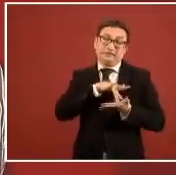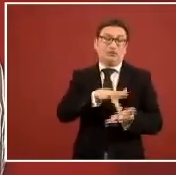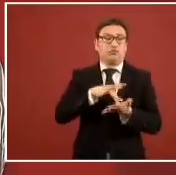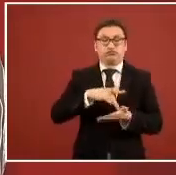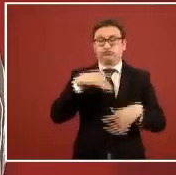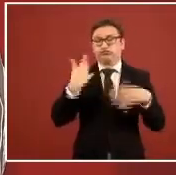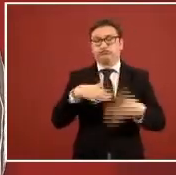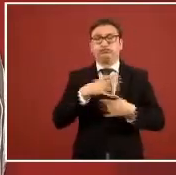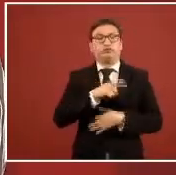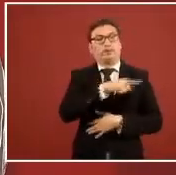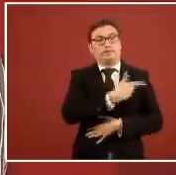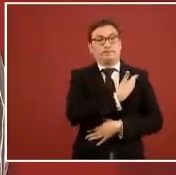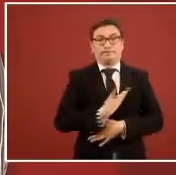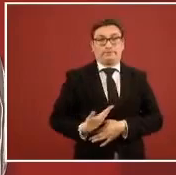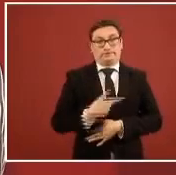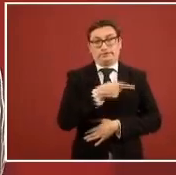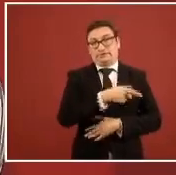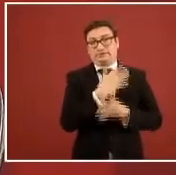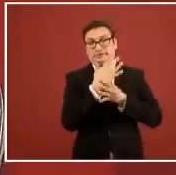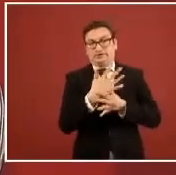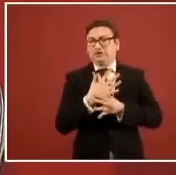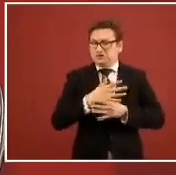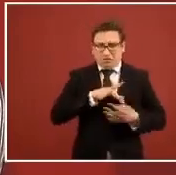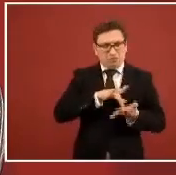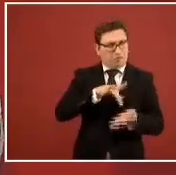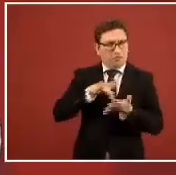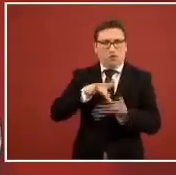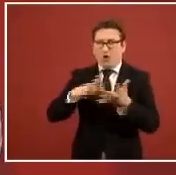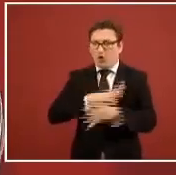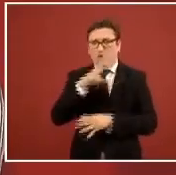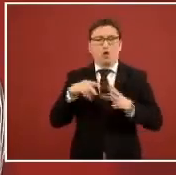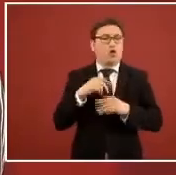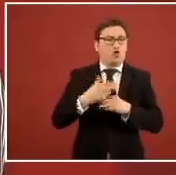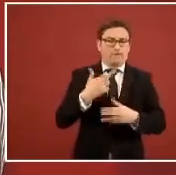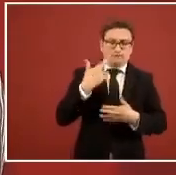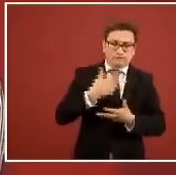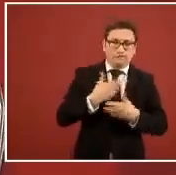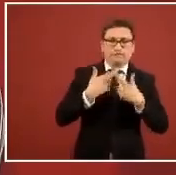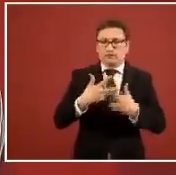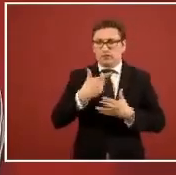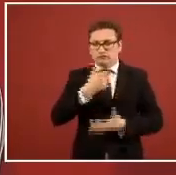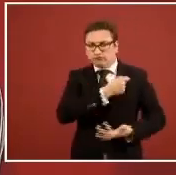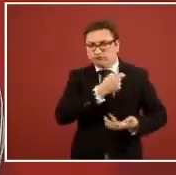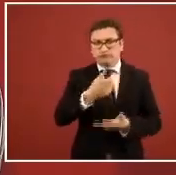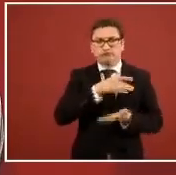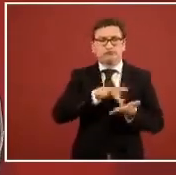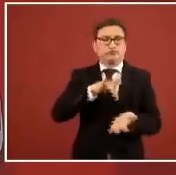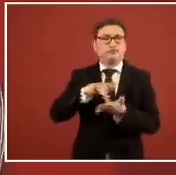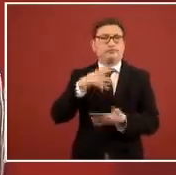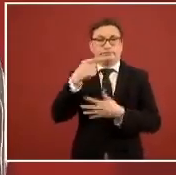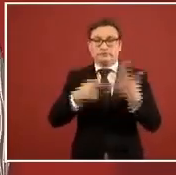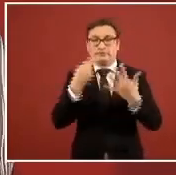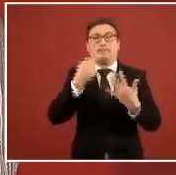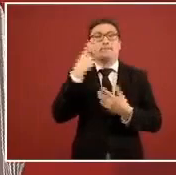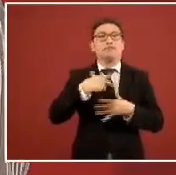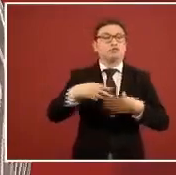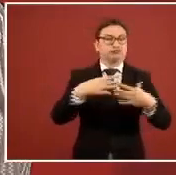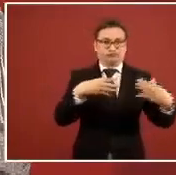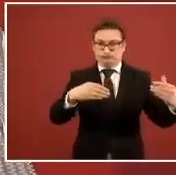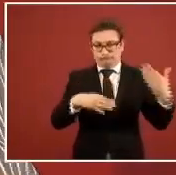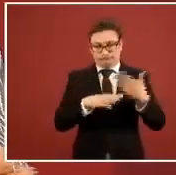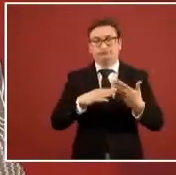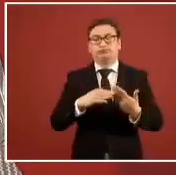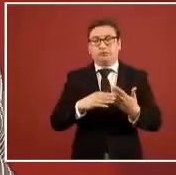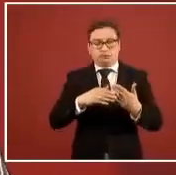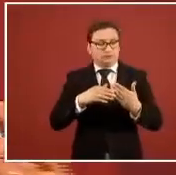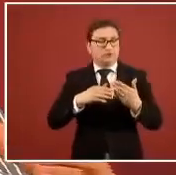la decisión del presidente de no escatimar en modo alguno los recursos necesarios para atender esta pandemia. Y los